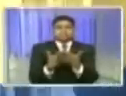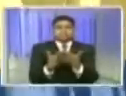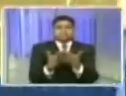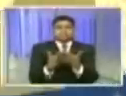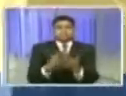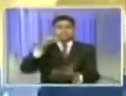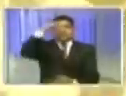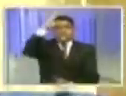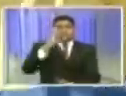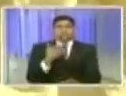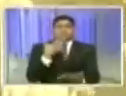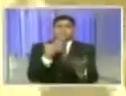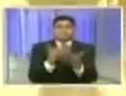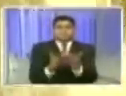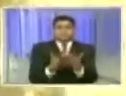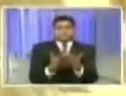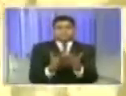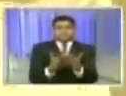Adiós rogando.